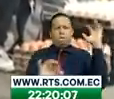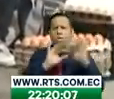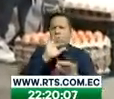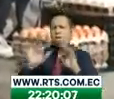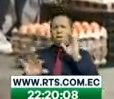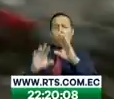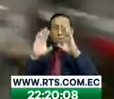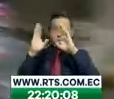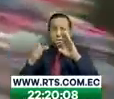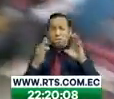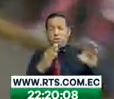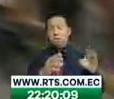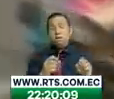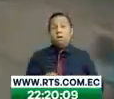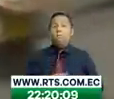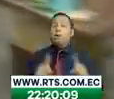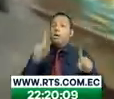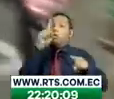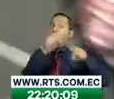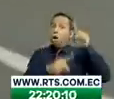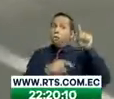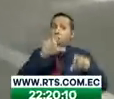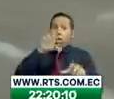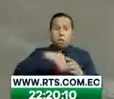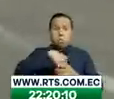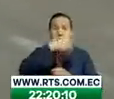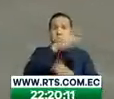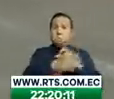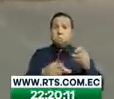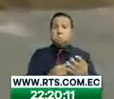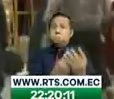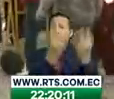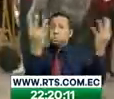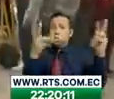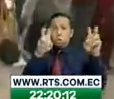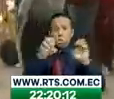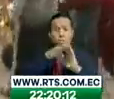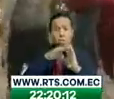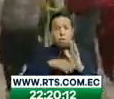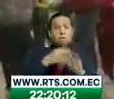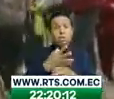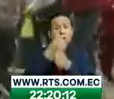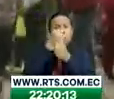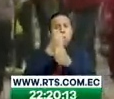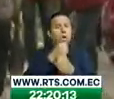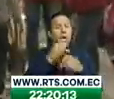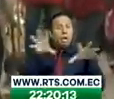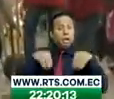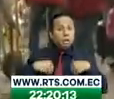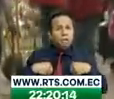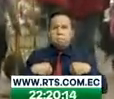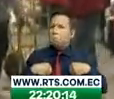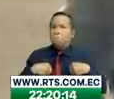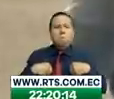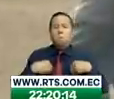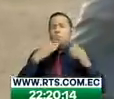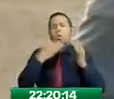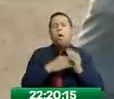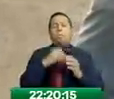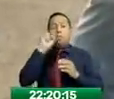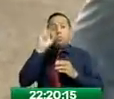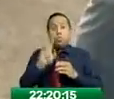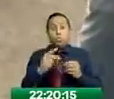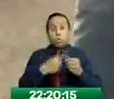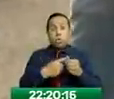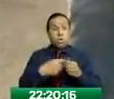una parte de la población hace caso omiso a las medidas de restricción. En el sur de Quito, en los sectores de Chilibulo y La Ecuatoriana,